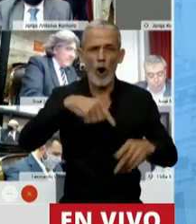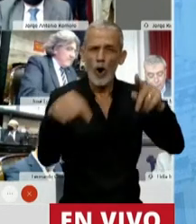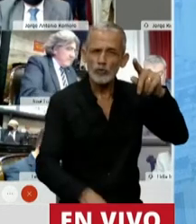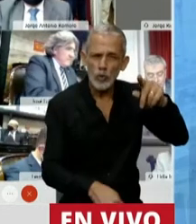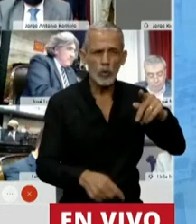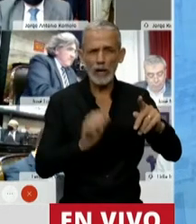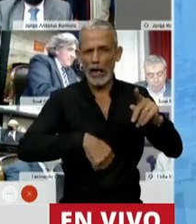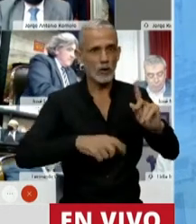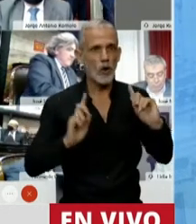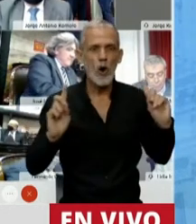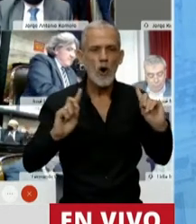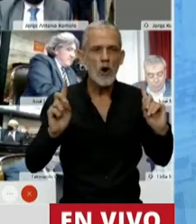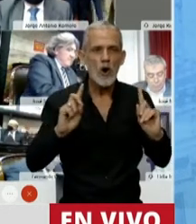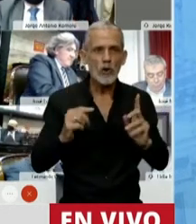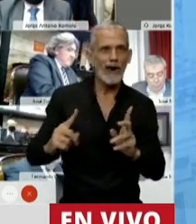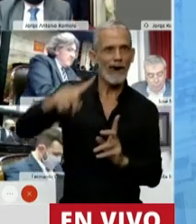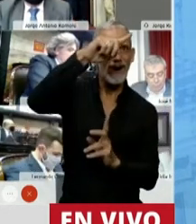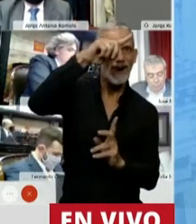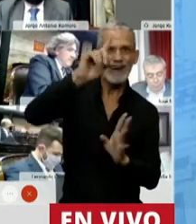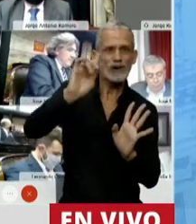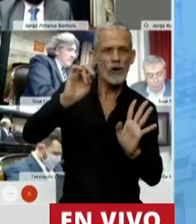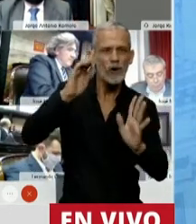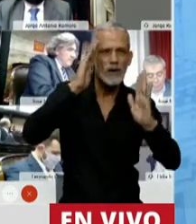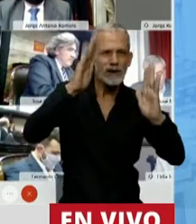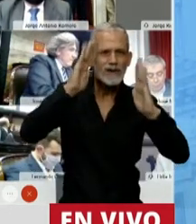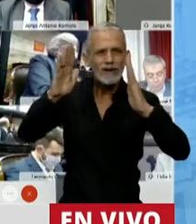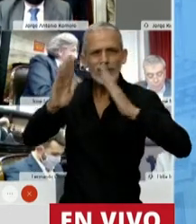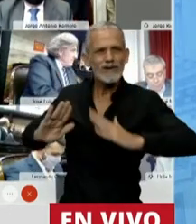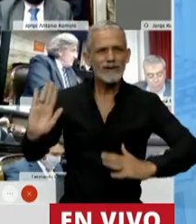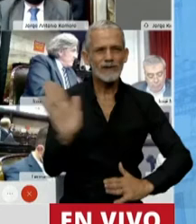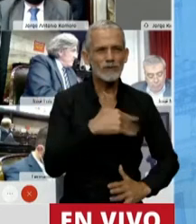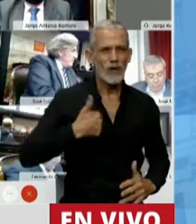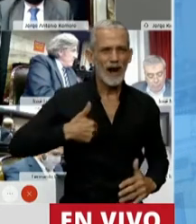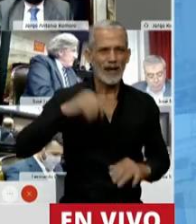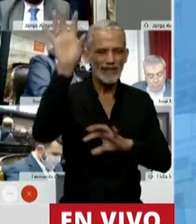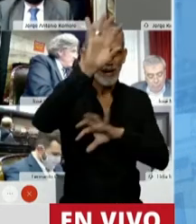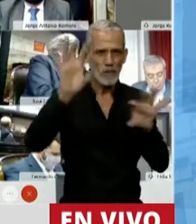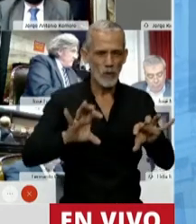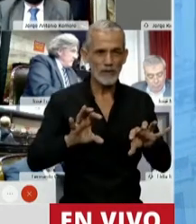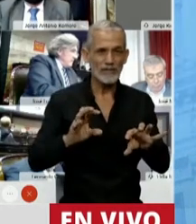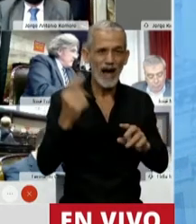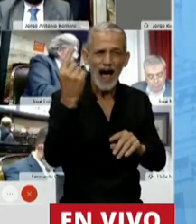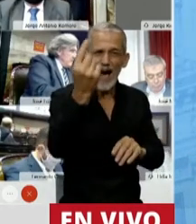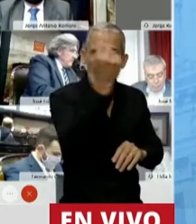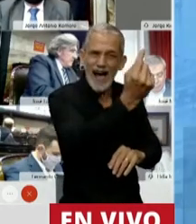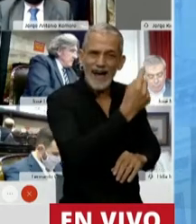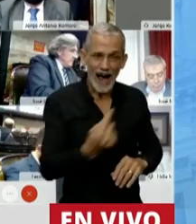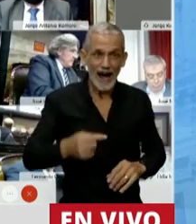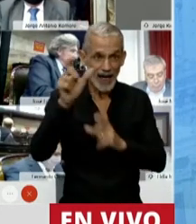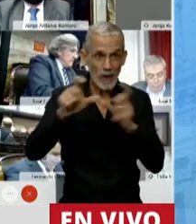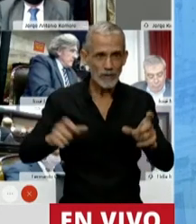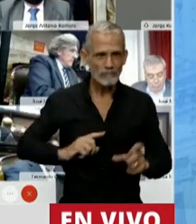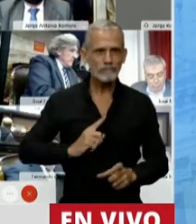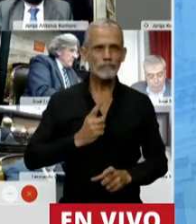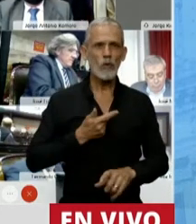de la patria, del noroeste, donde cada uno de los argentinos sea parte y se sienta orgulloso de